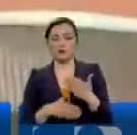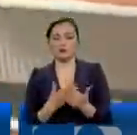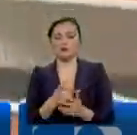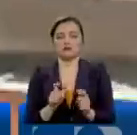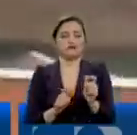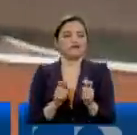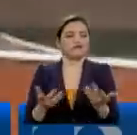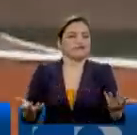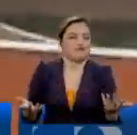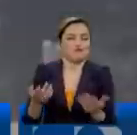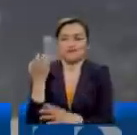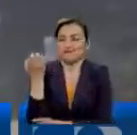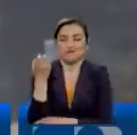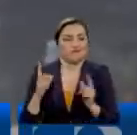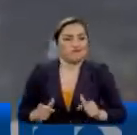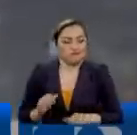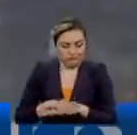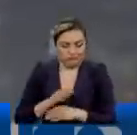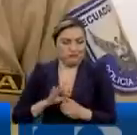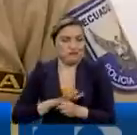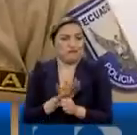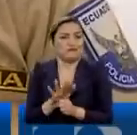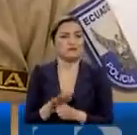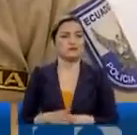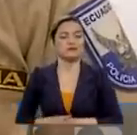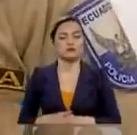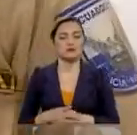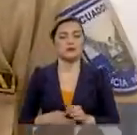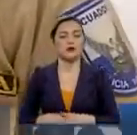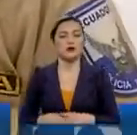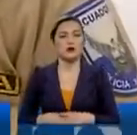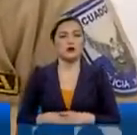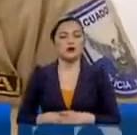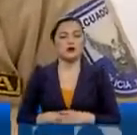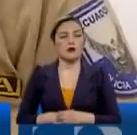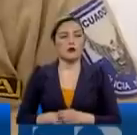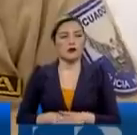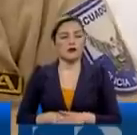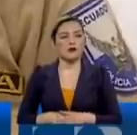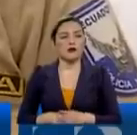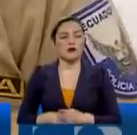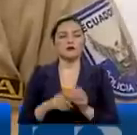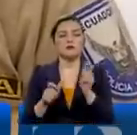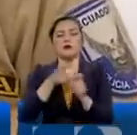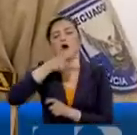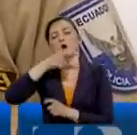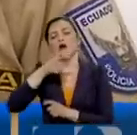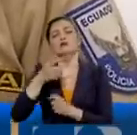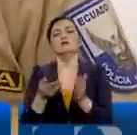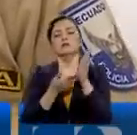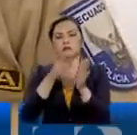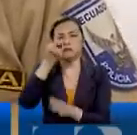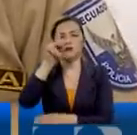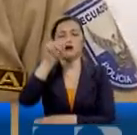una emergencia sanitaria por COVID-19. Hemos tenido, por ejemplo, muchas personas que han estado libando. Por ejemplo, en Pacto